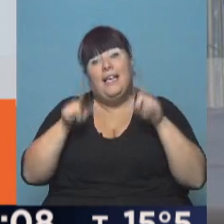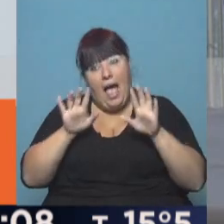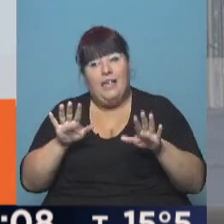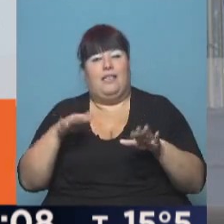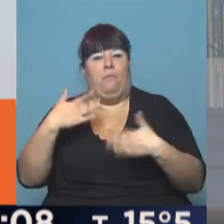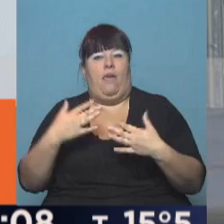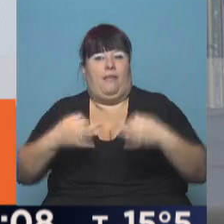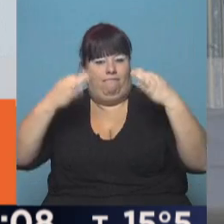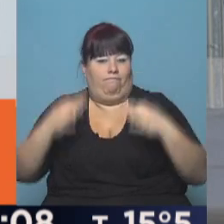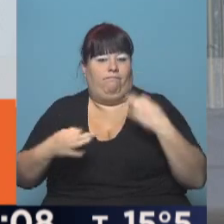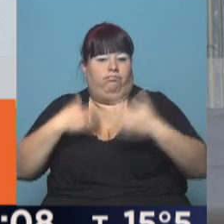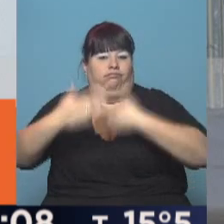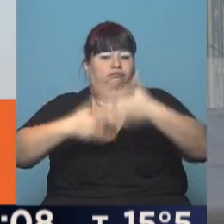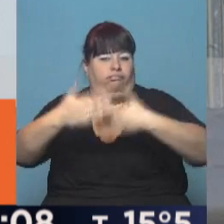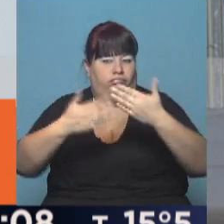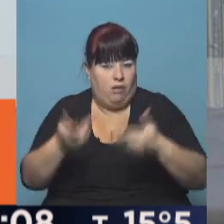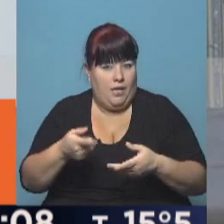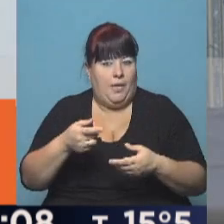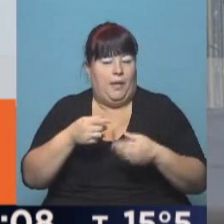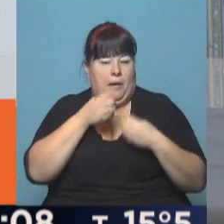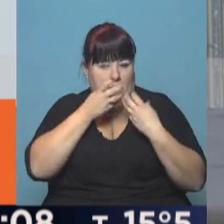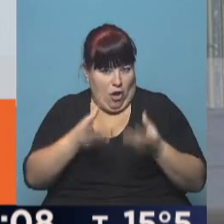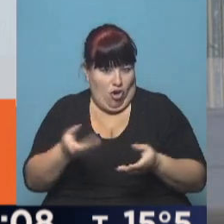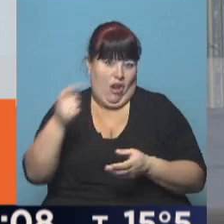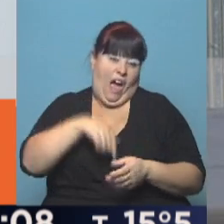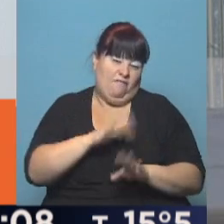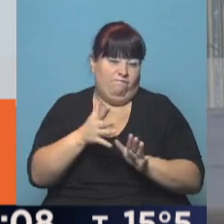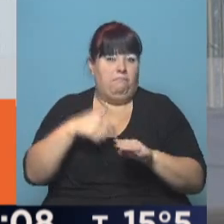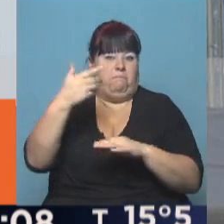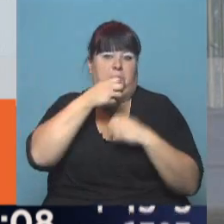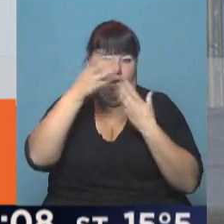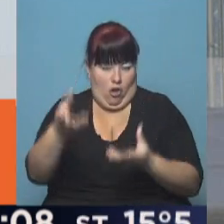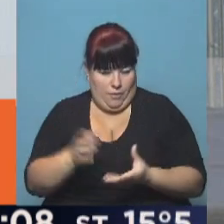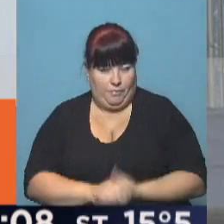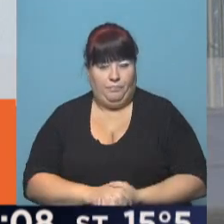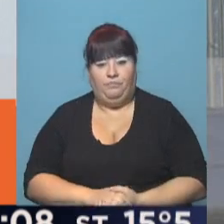poder consolidar un ritmo de crecimiento mucho mayor que el que tenemos hasta ahora.